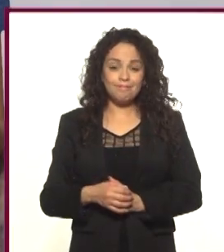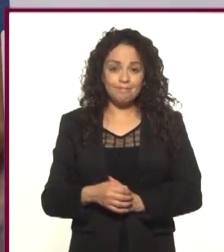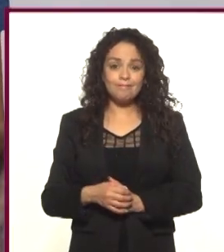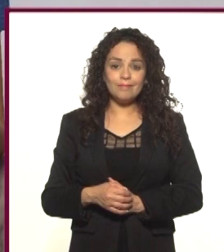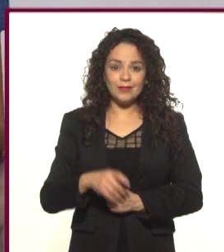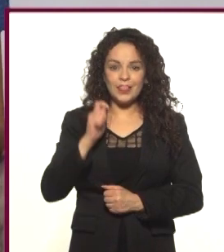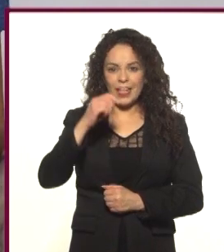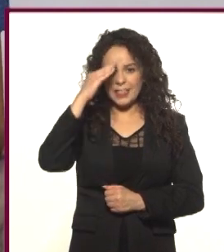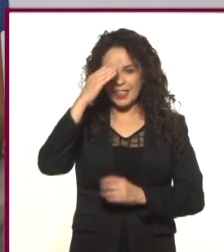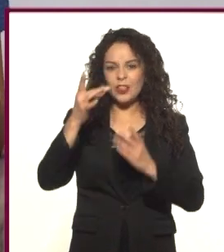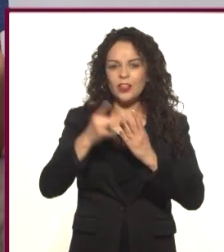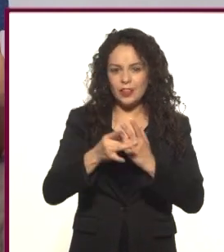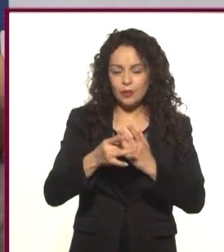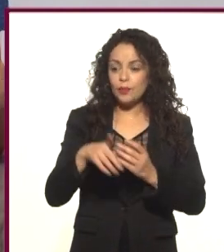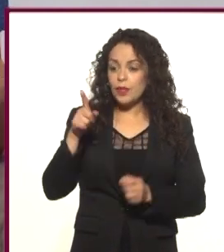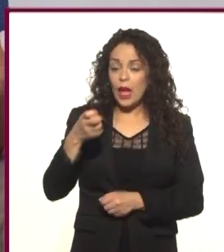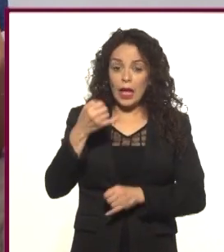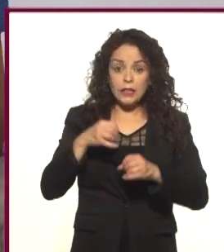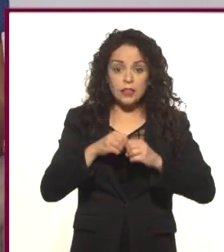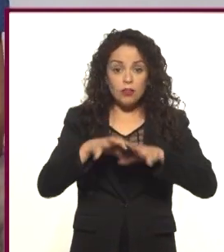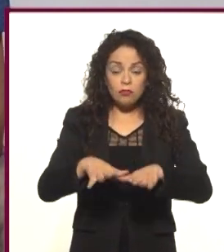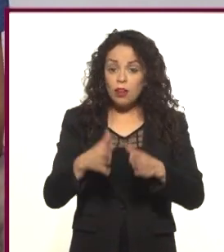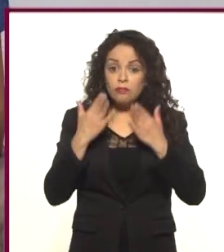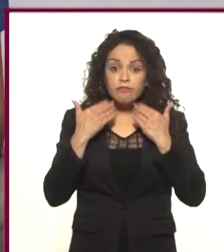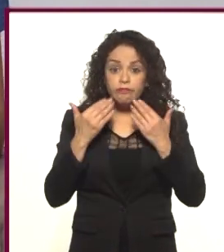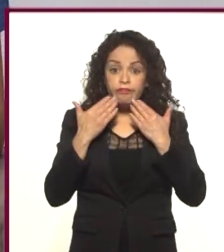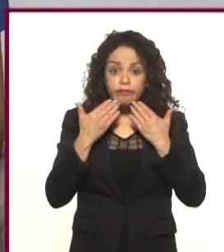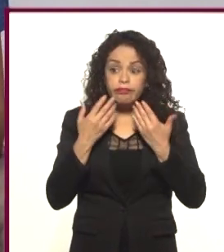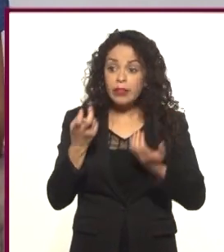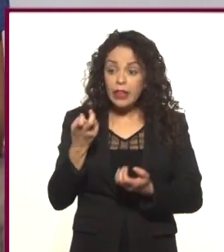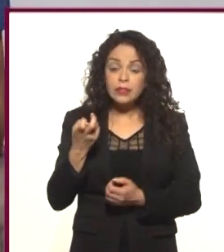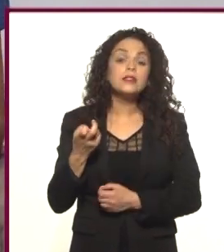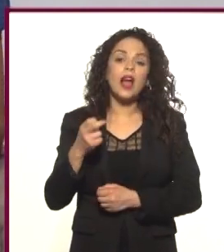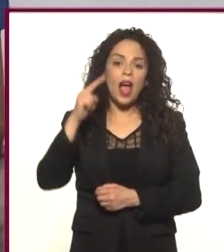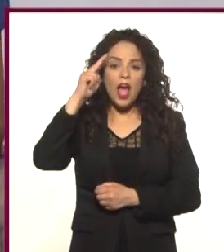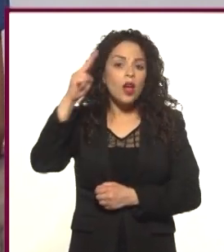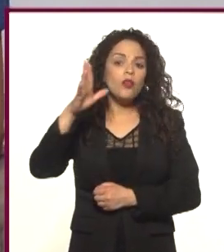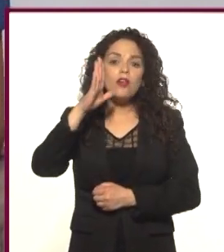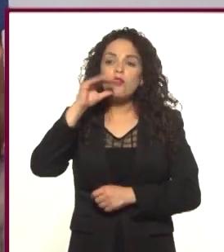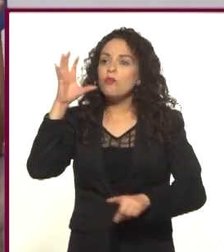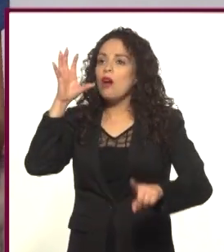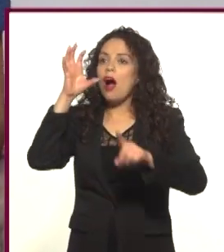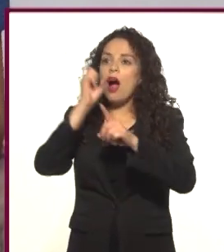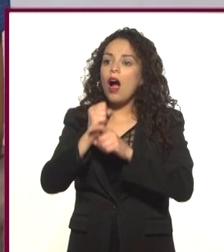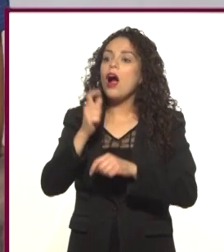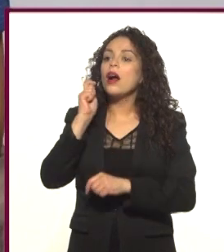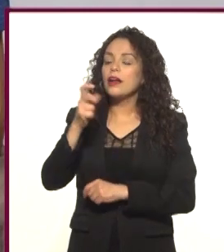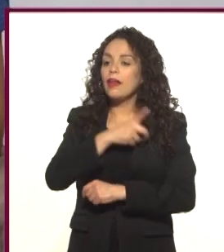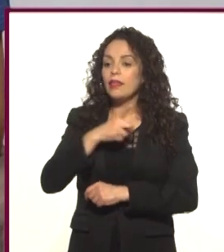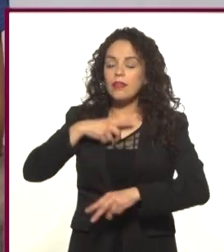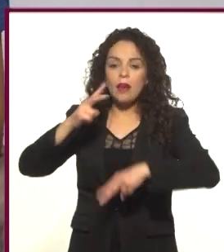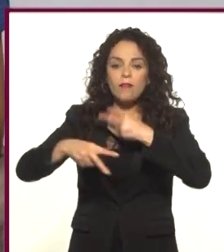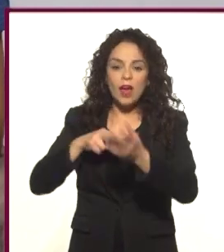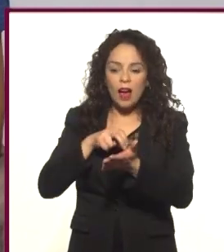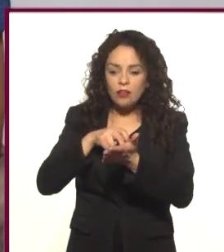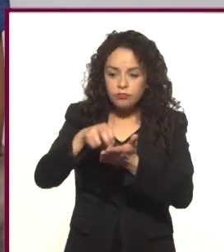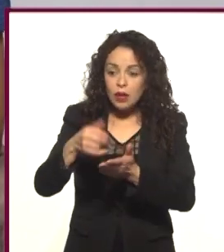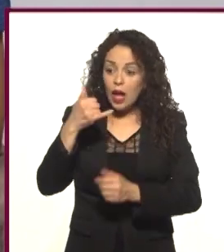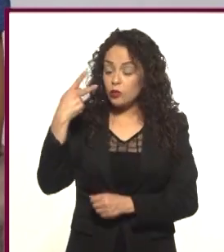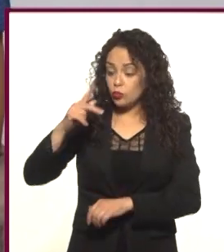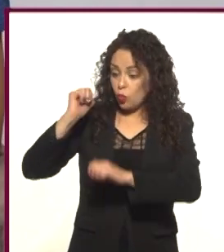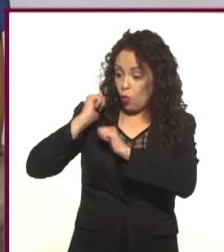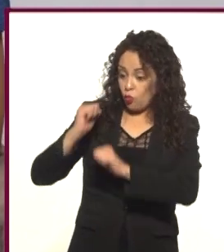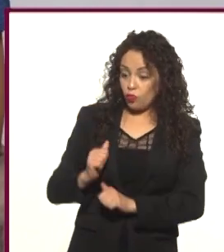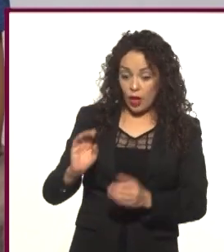como sabios porque poseen información sin la cual los héroes no podrían completar sus misiones, además de tener una gran autoridad en el mundo en